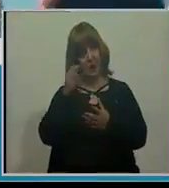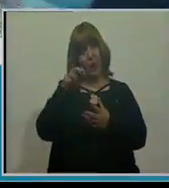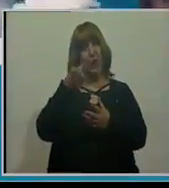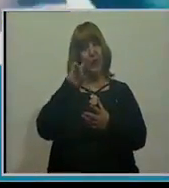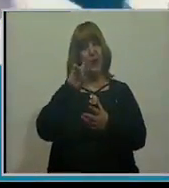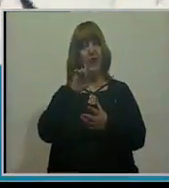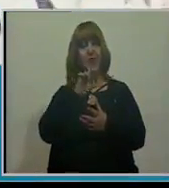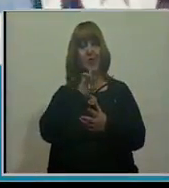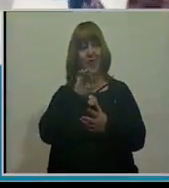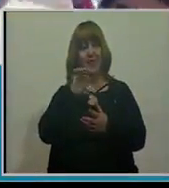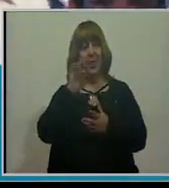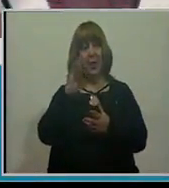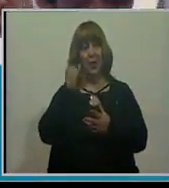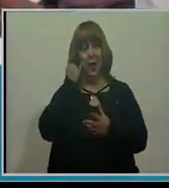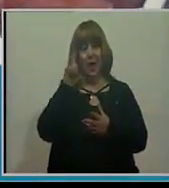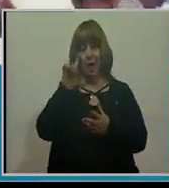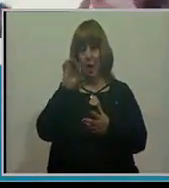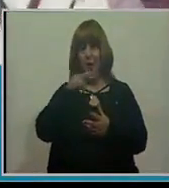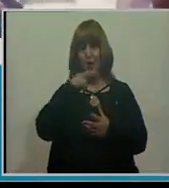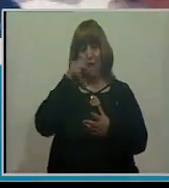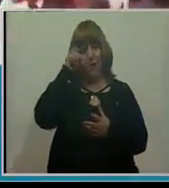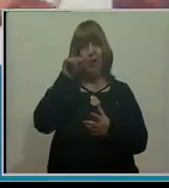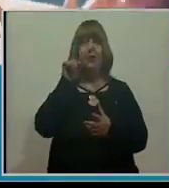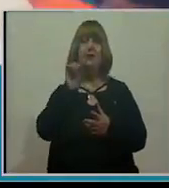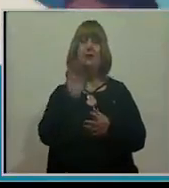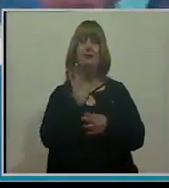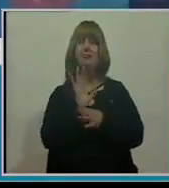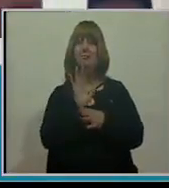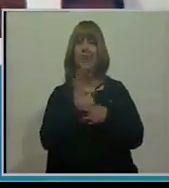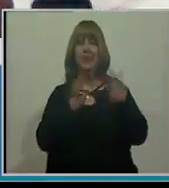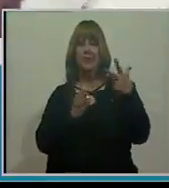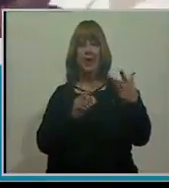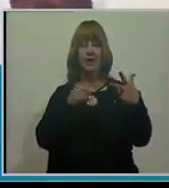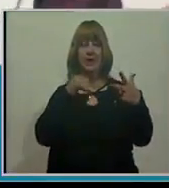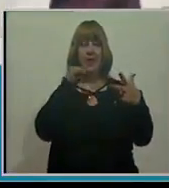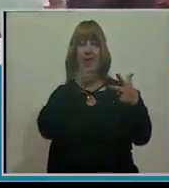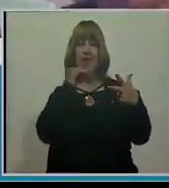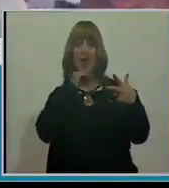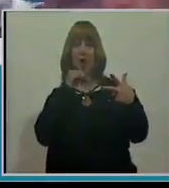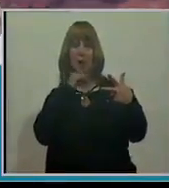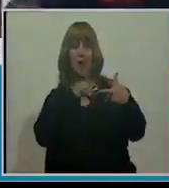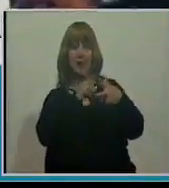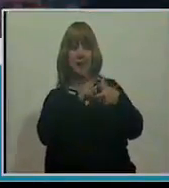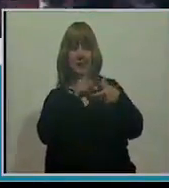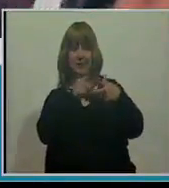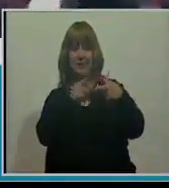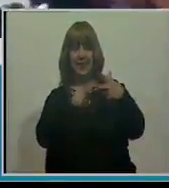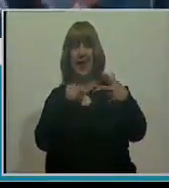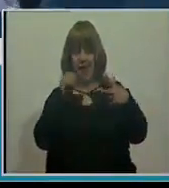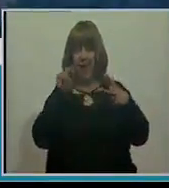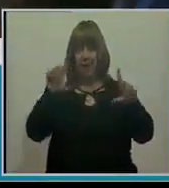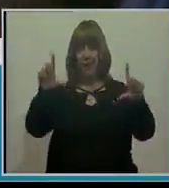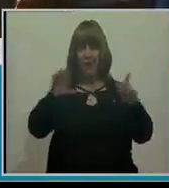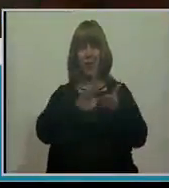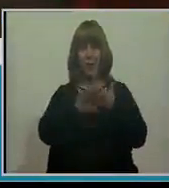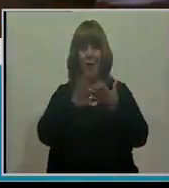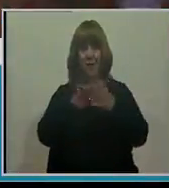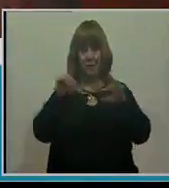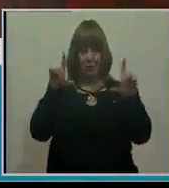Esta canción que está cantada en 3 idiomas. Y ahora ya tiene videoclip propio. Allí lo estamos viendo,